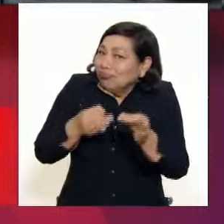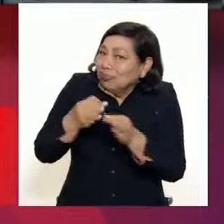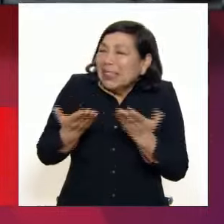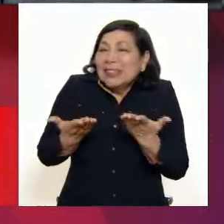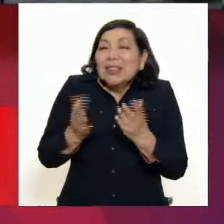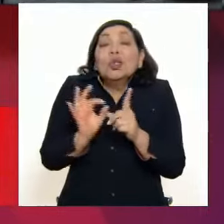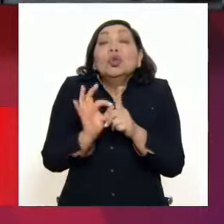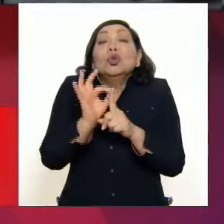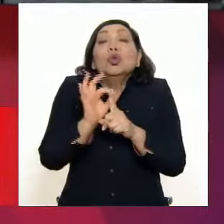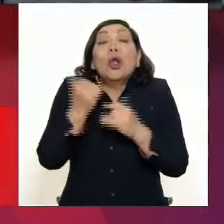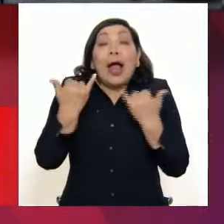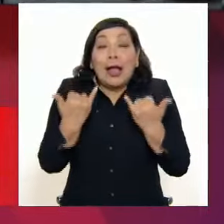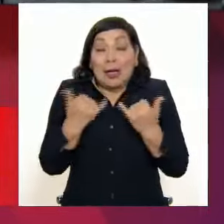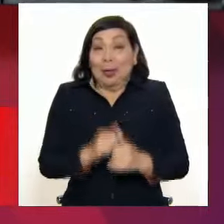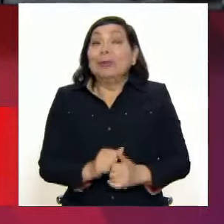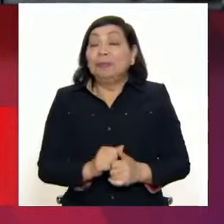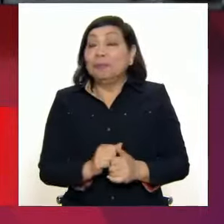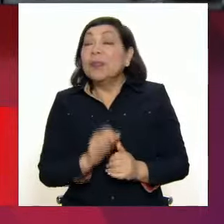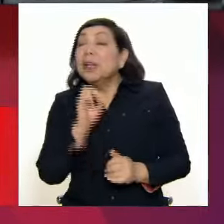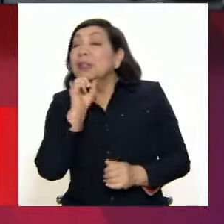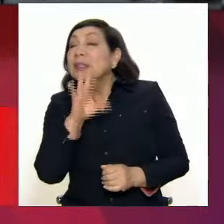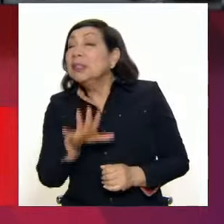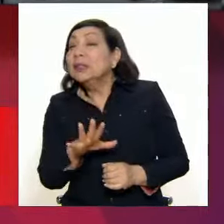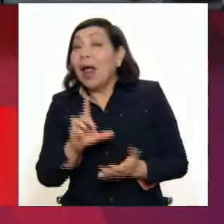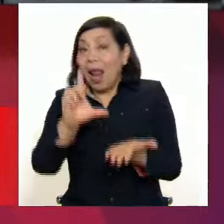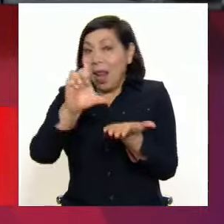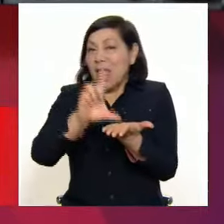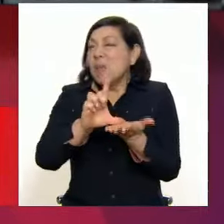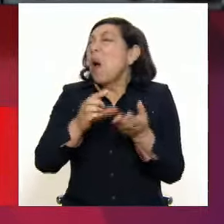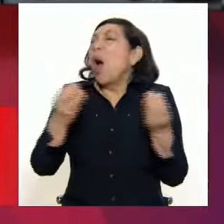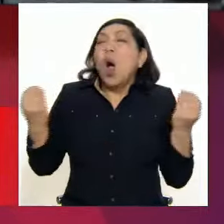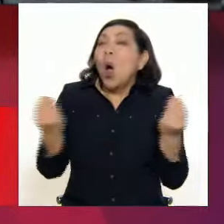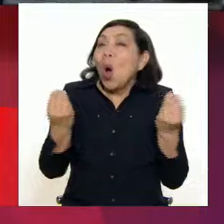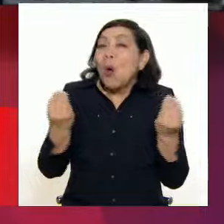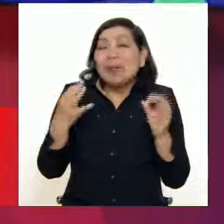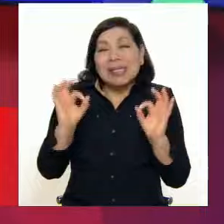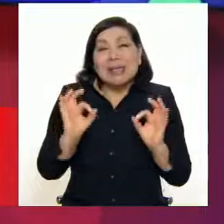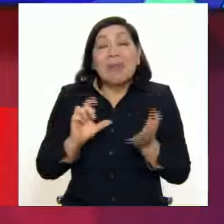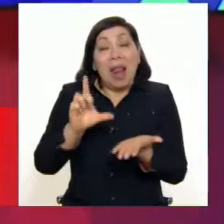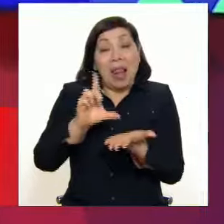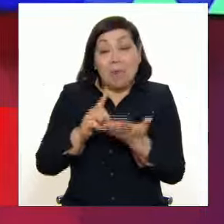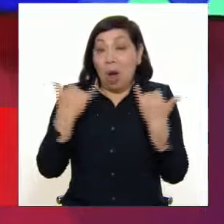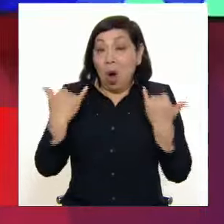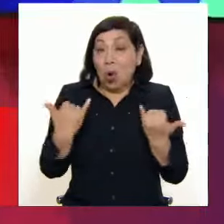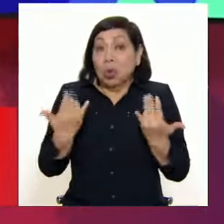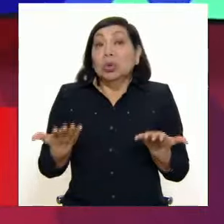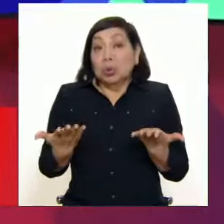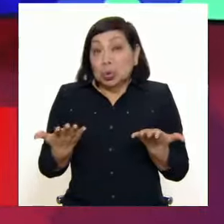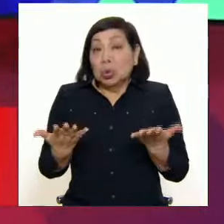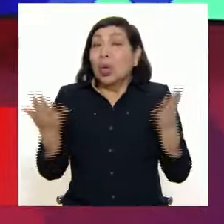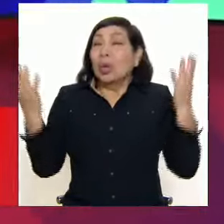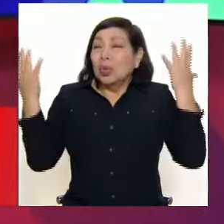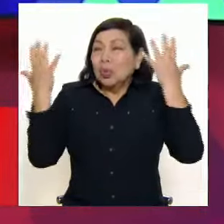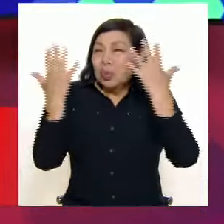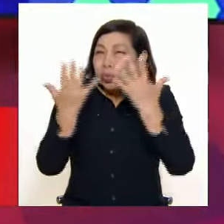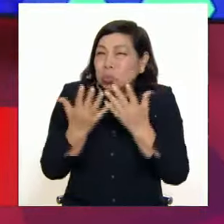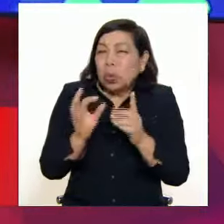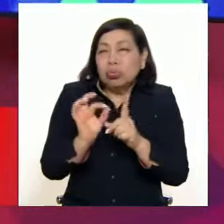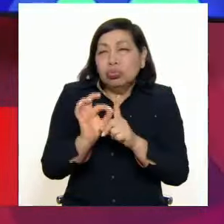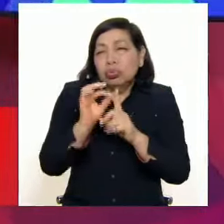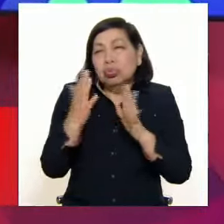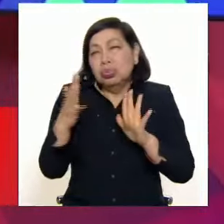bloque del tiempo en TV Perú. Vamos a iniciar con Lima Metropolitana, como ya es de costumbre. Lima el día de hoy amanecido con cielo cubierto, con una